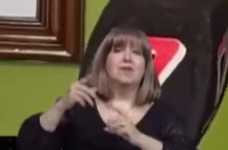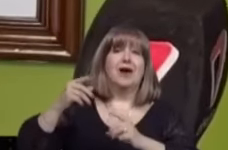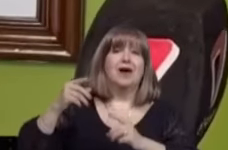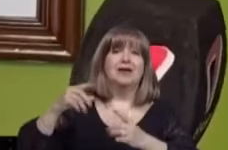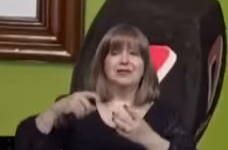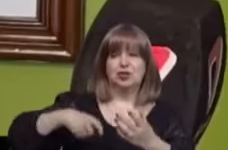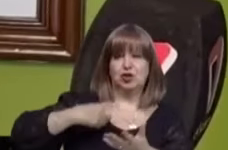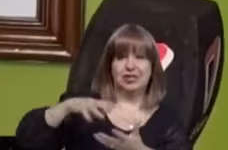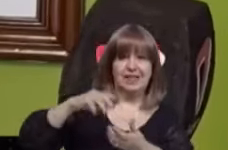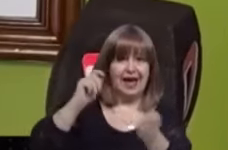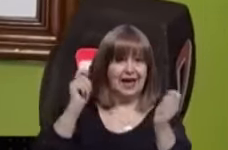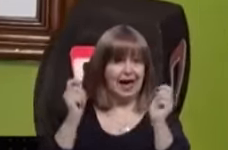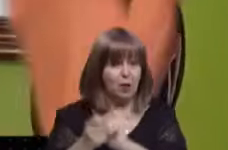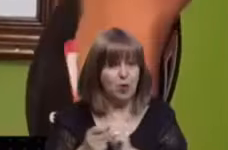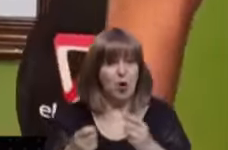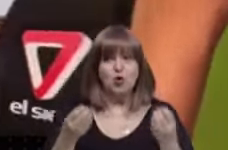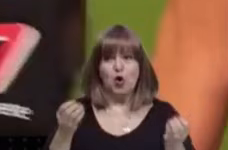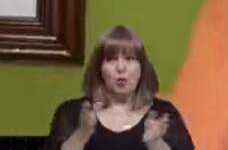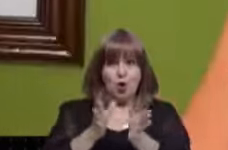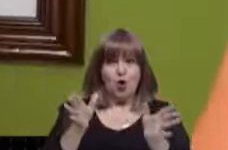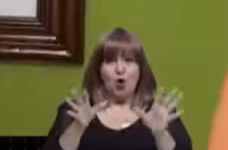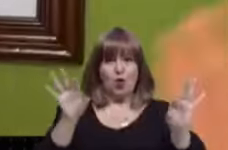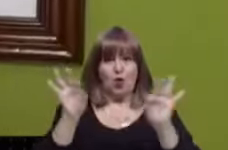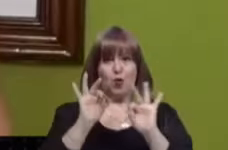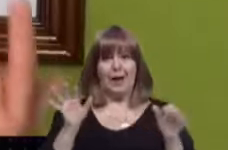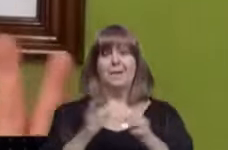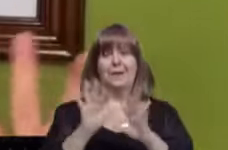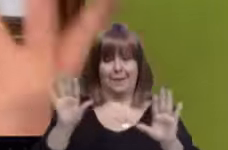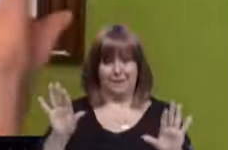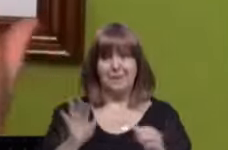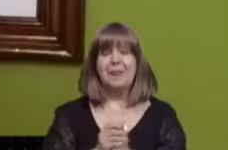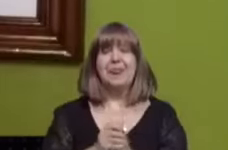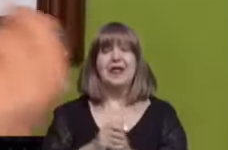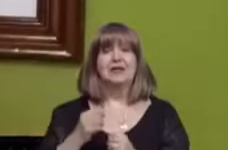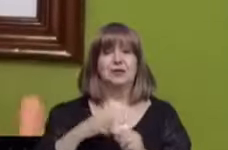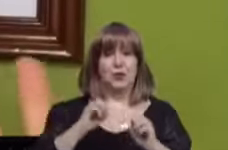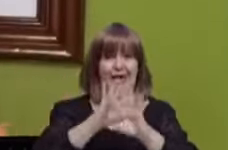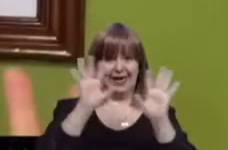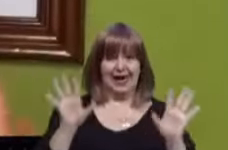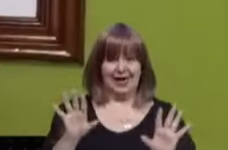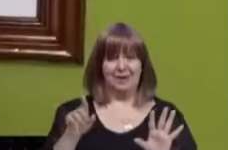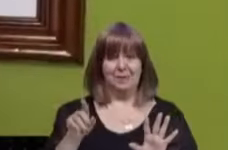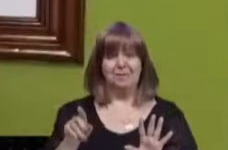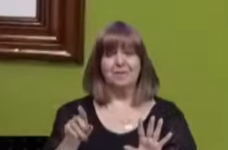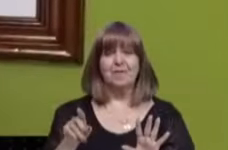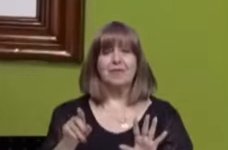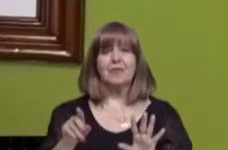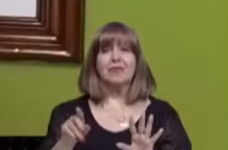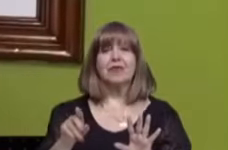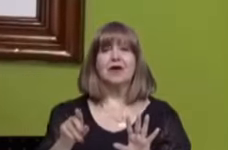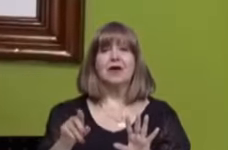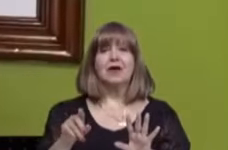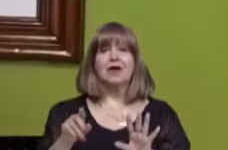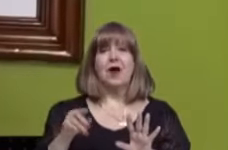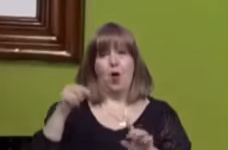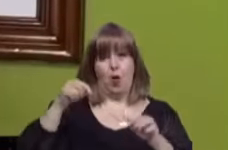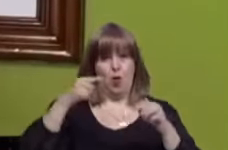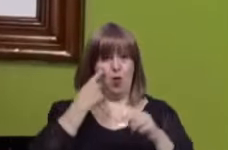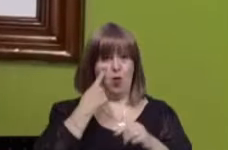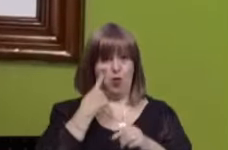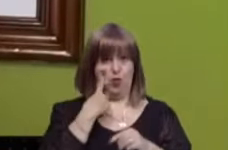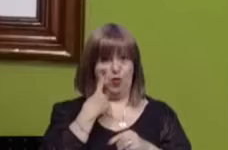qué sería? ¿Por dónde voy? ¿Por dónde arranco? Claro. Bueno, ahí aclarando un poco esto que hablábamos recién afuera de cámara es,